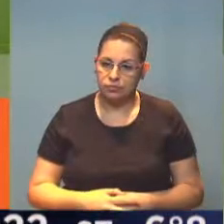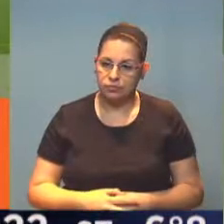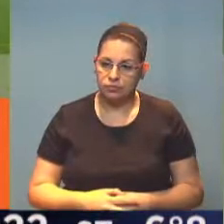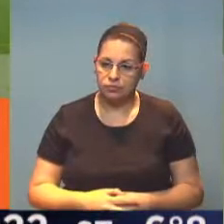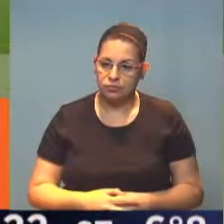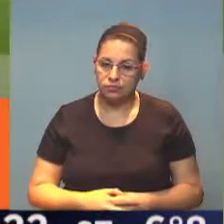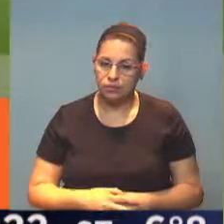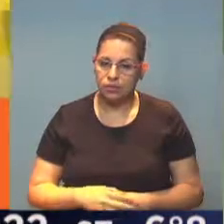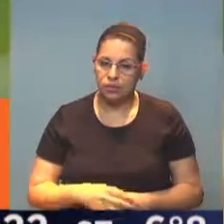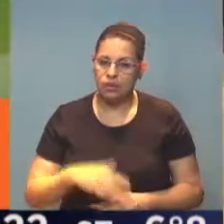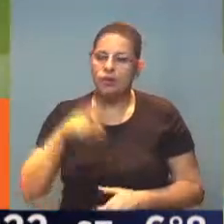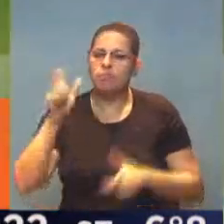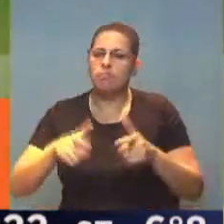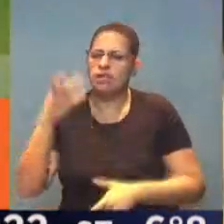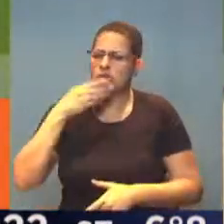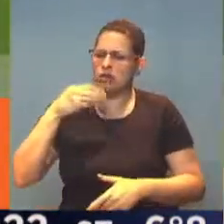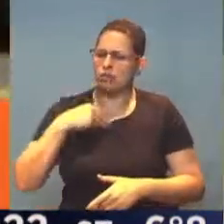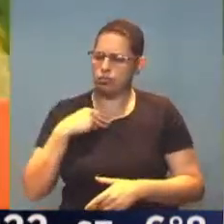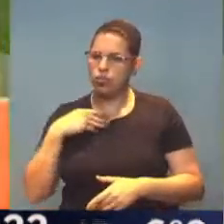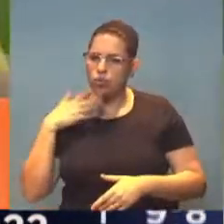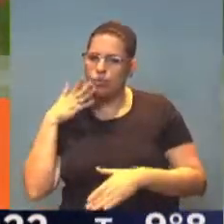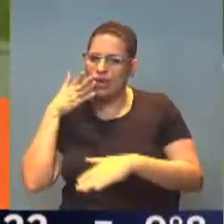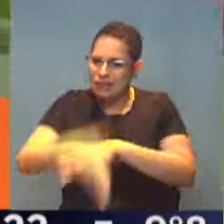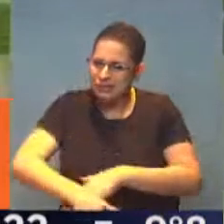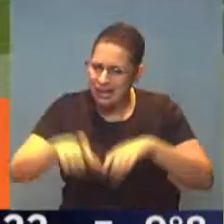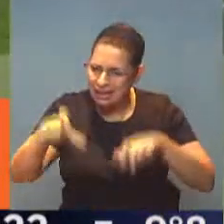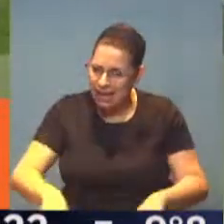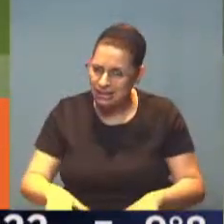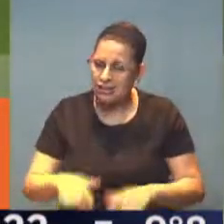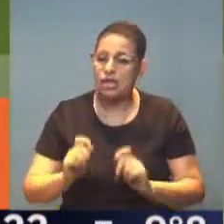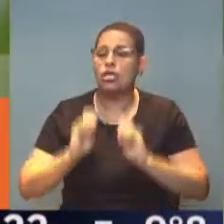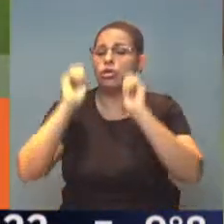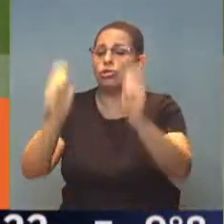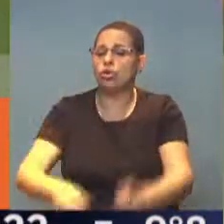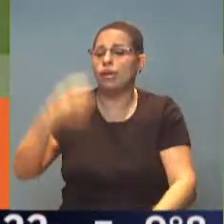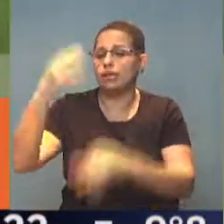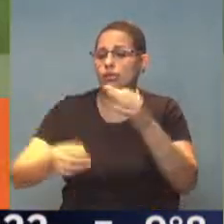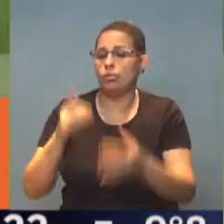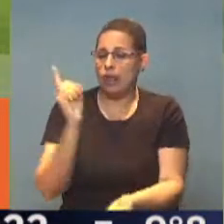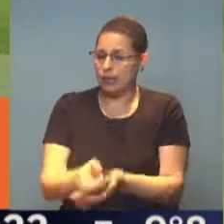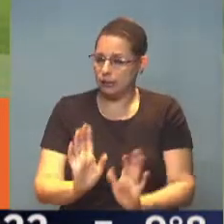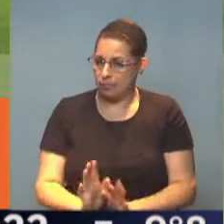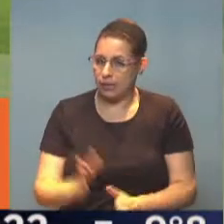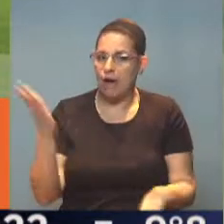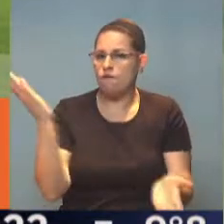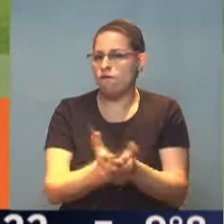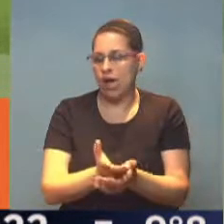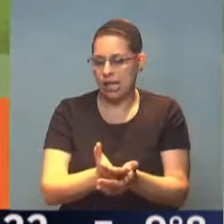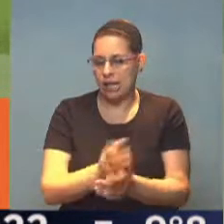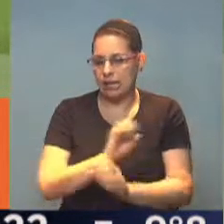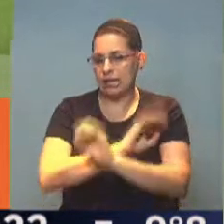una invasión inexplicable de la cancha que lo deja ahora en manos del Tribunal de Disciplina. La falta clara, lo